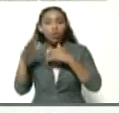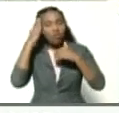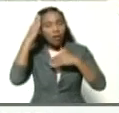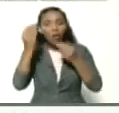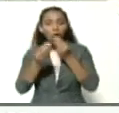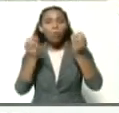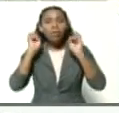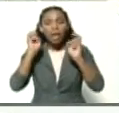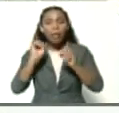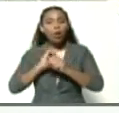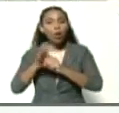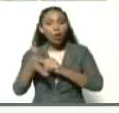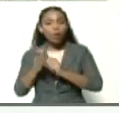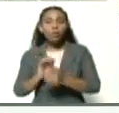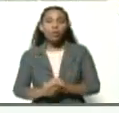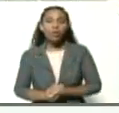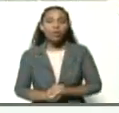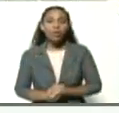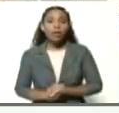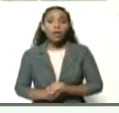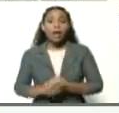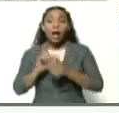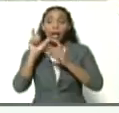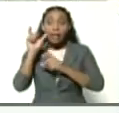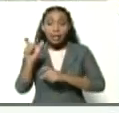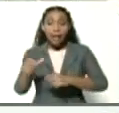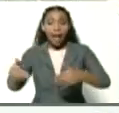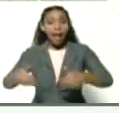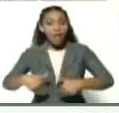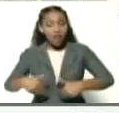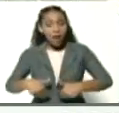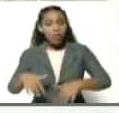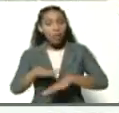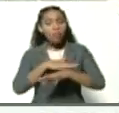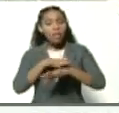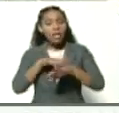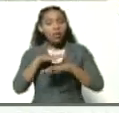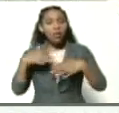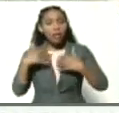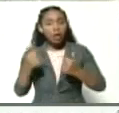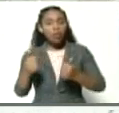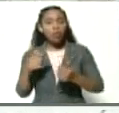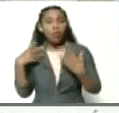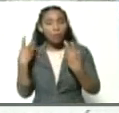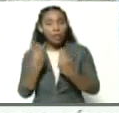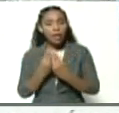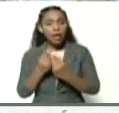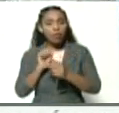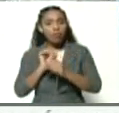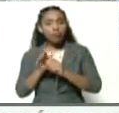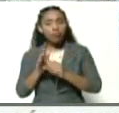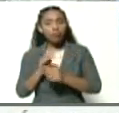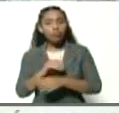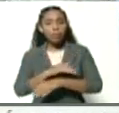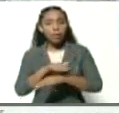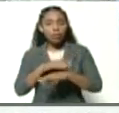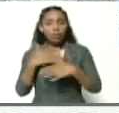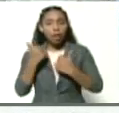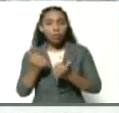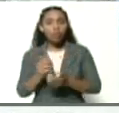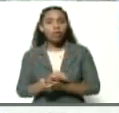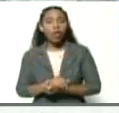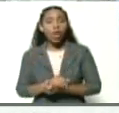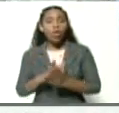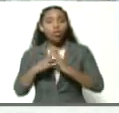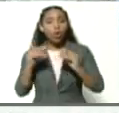coronavirus. Hay que hacer un mayor esfuerzo, ministro de Salud, compañero Carlos Alvarado, que todos